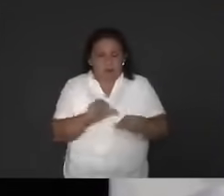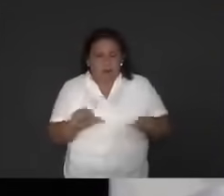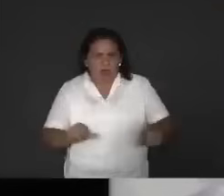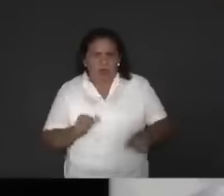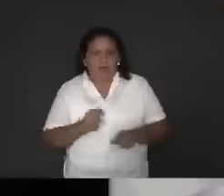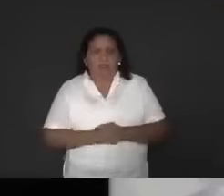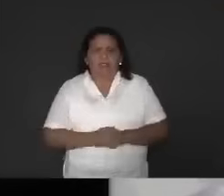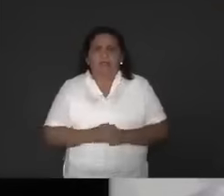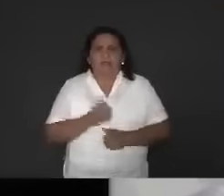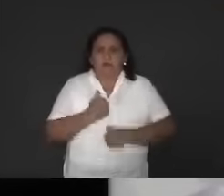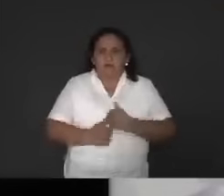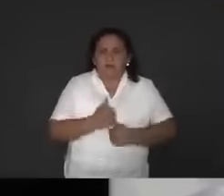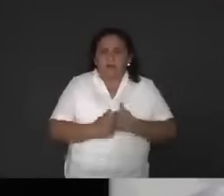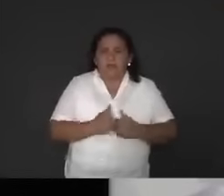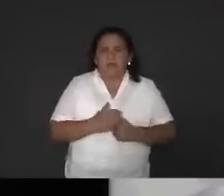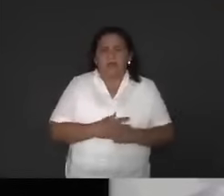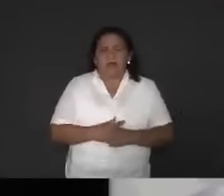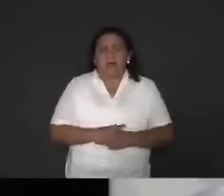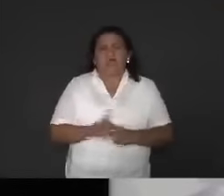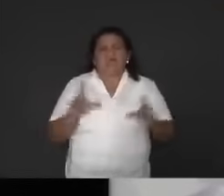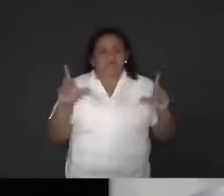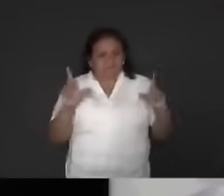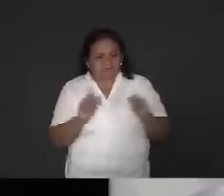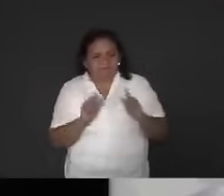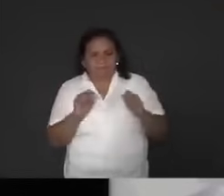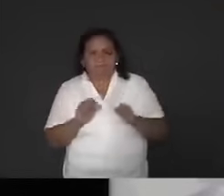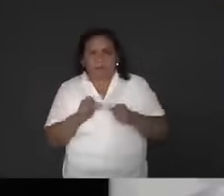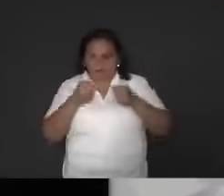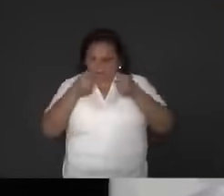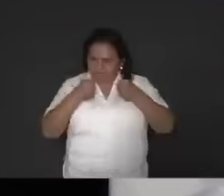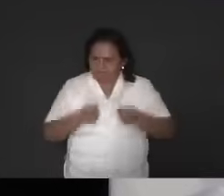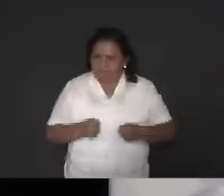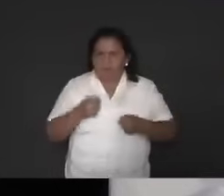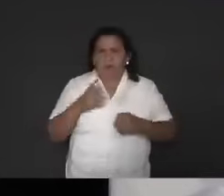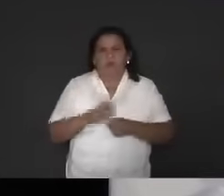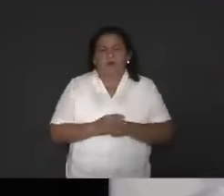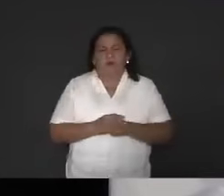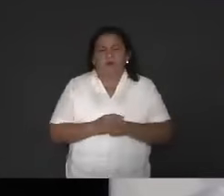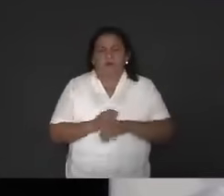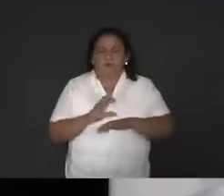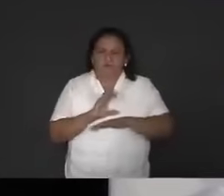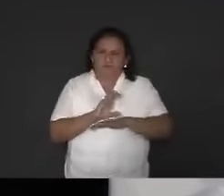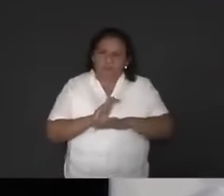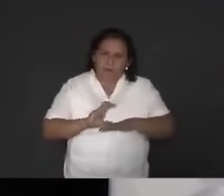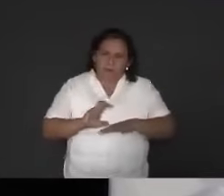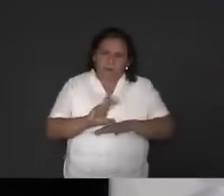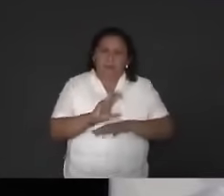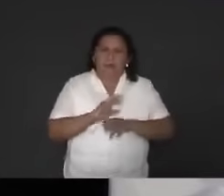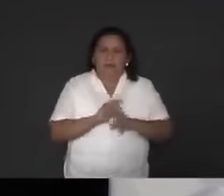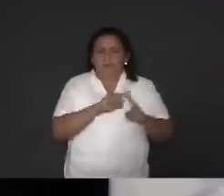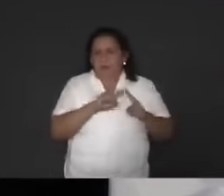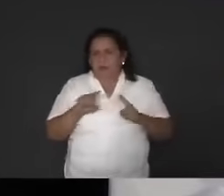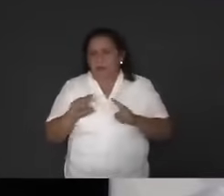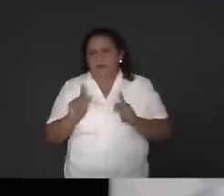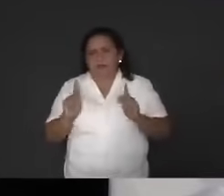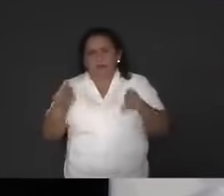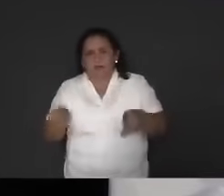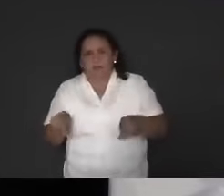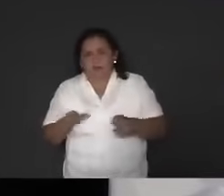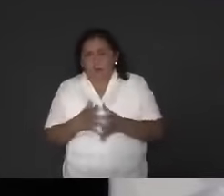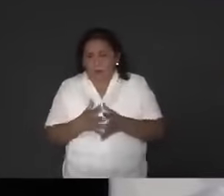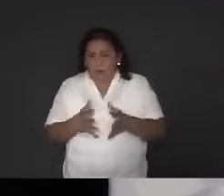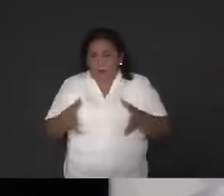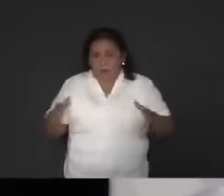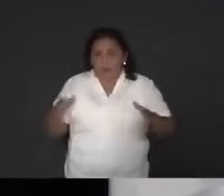Estado de Yucatán para que podamos concretar proyectos tan importantes como la carga del Tren Maya, el ramal hacia Progreso, la ampliación